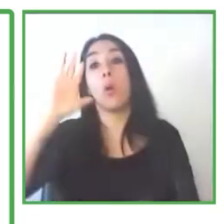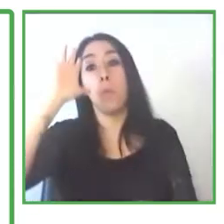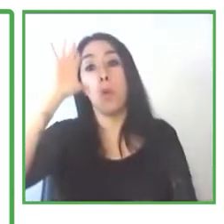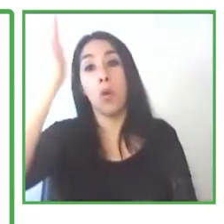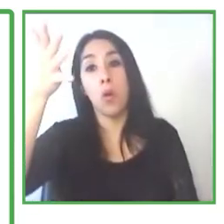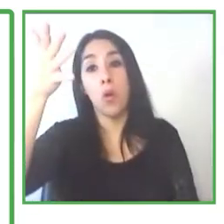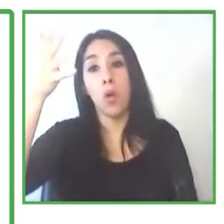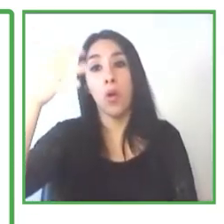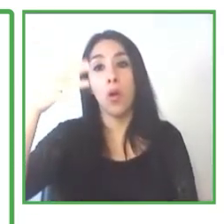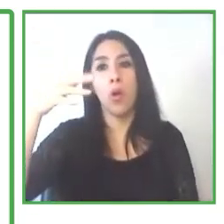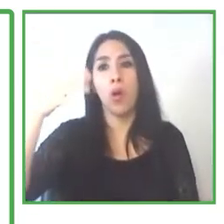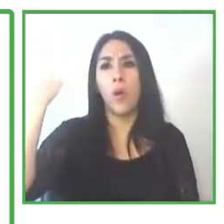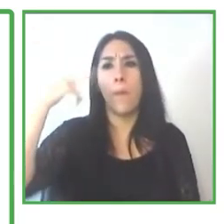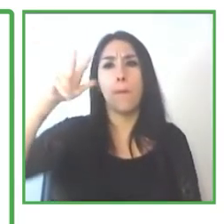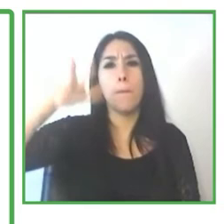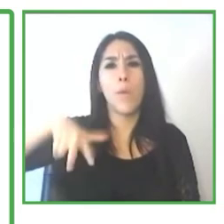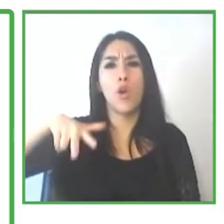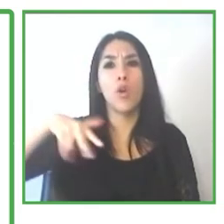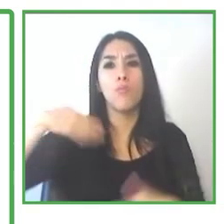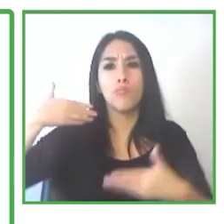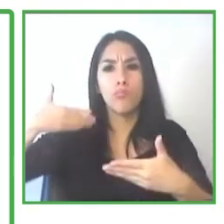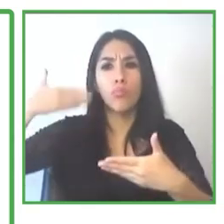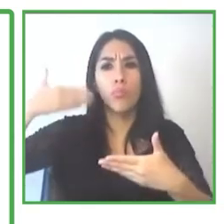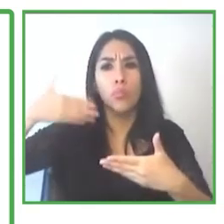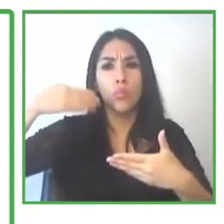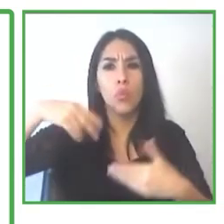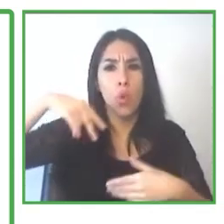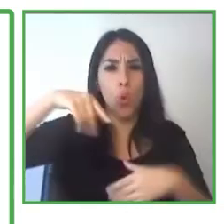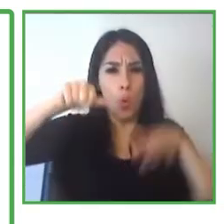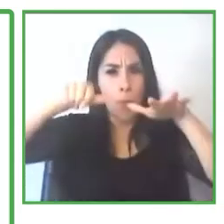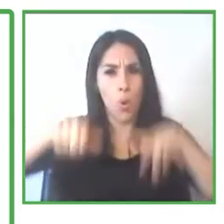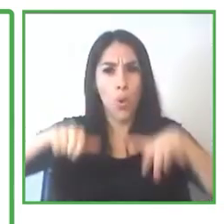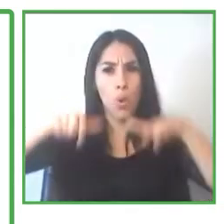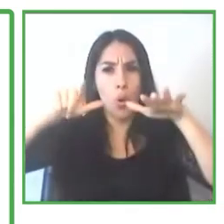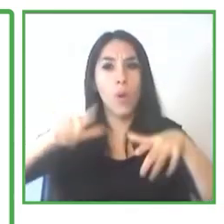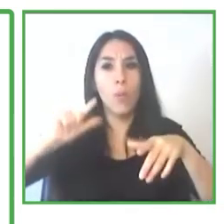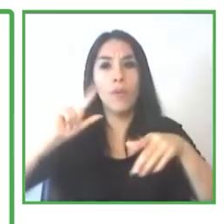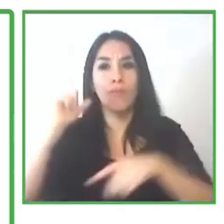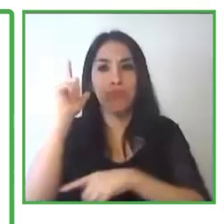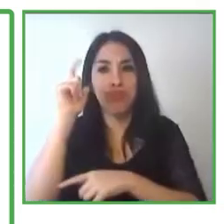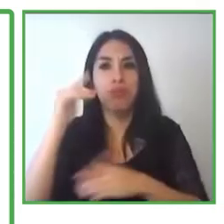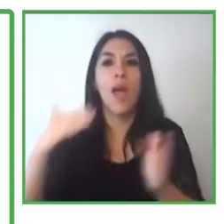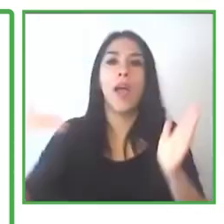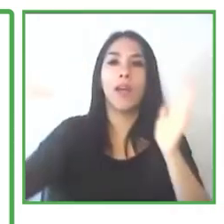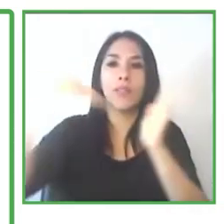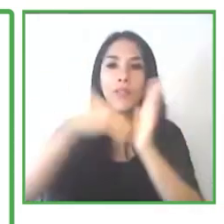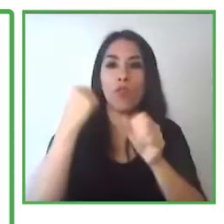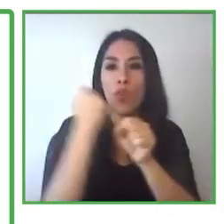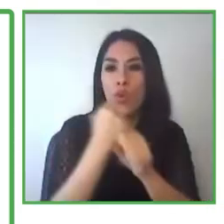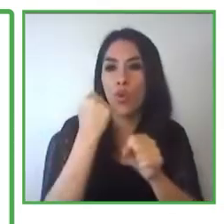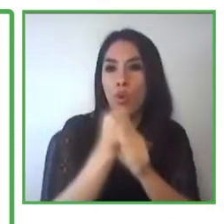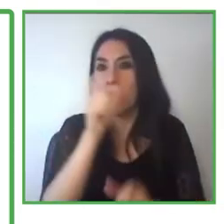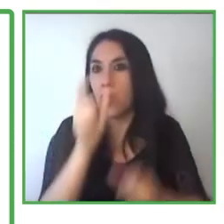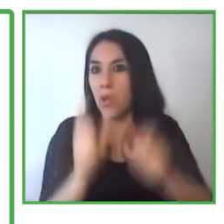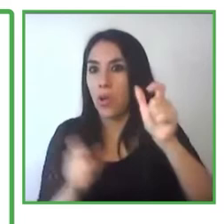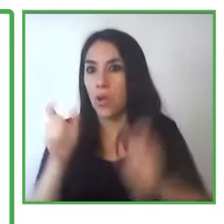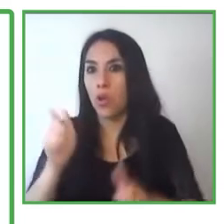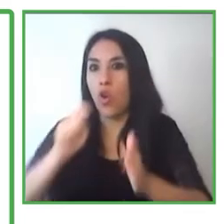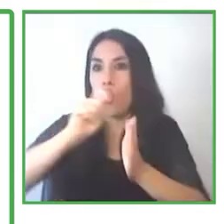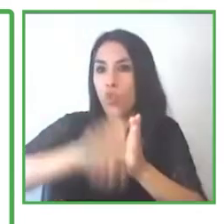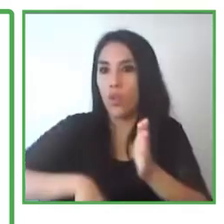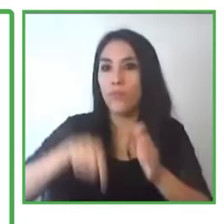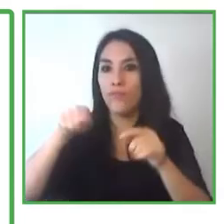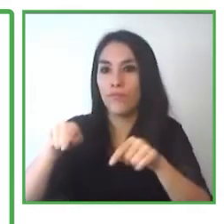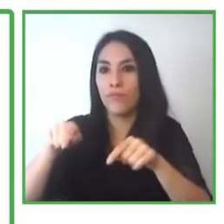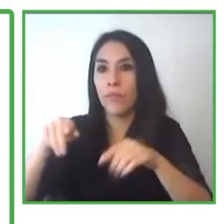de junio, julio, se habían identificado incluso nuevos nichos de laborales, temas